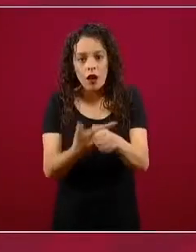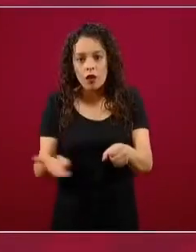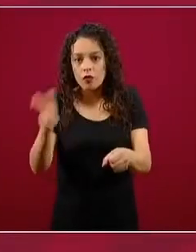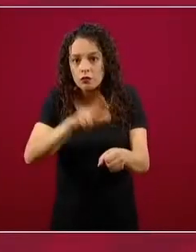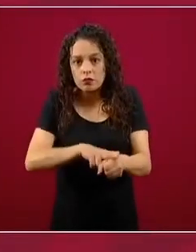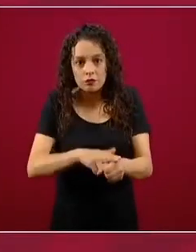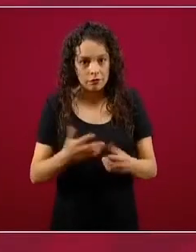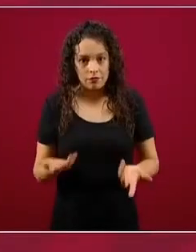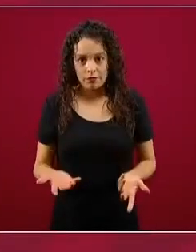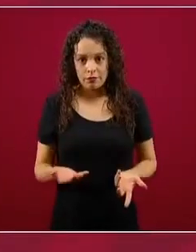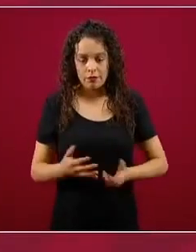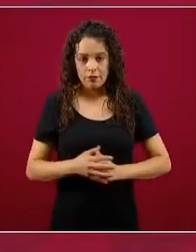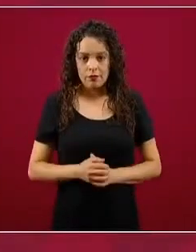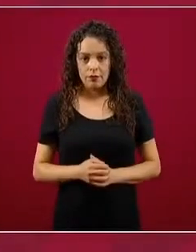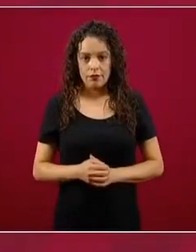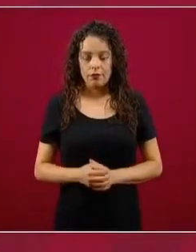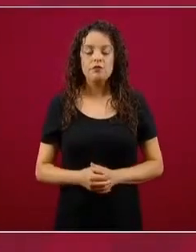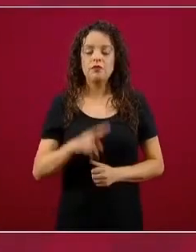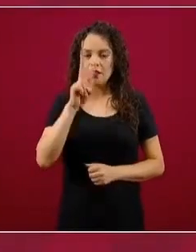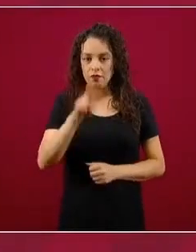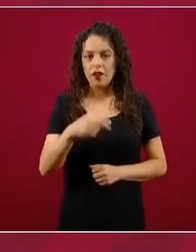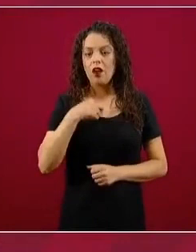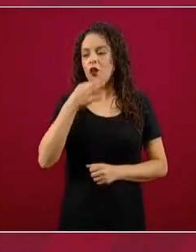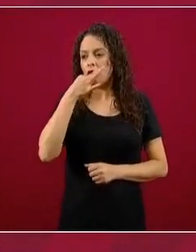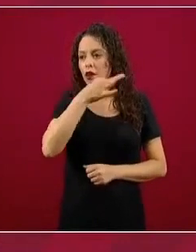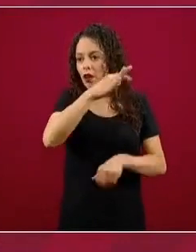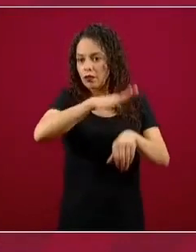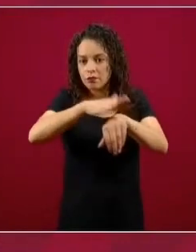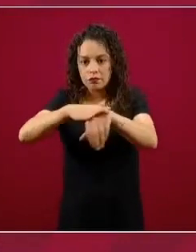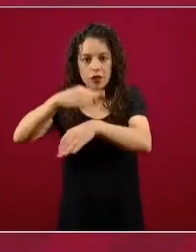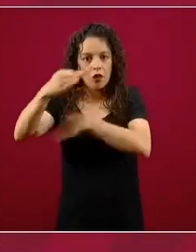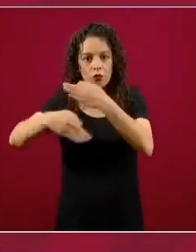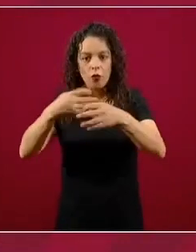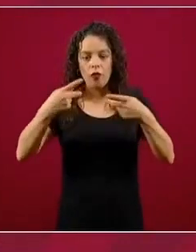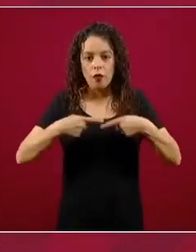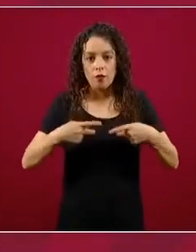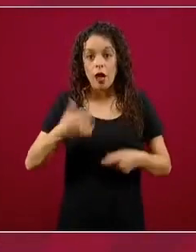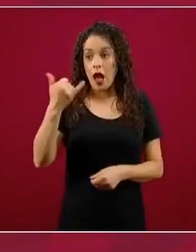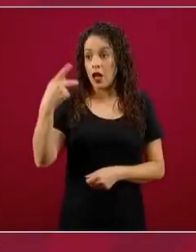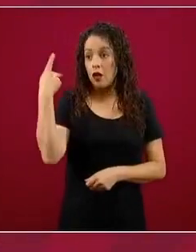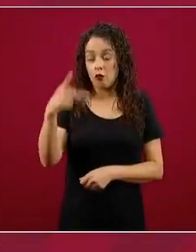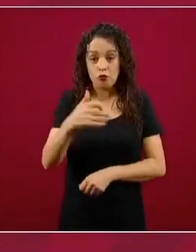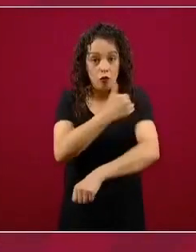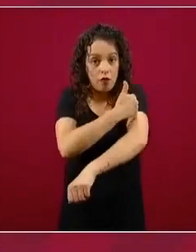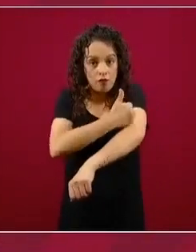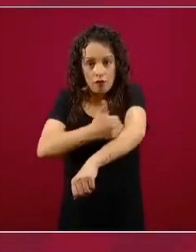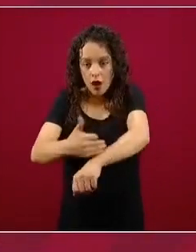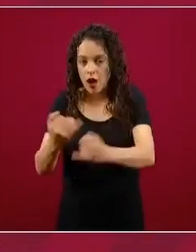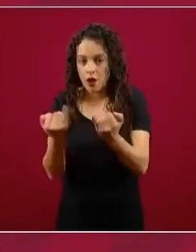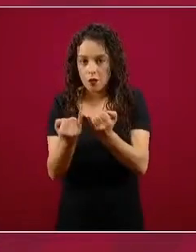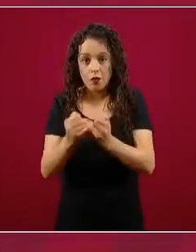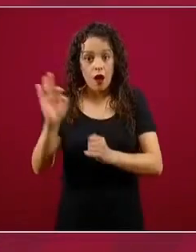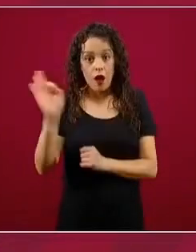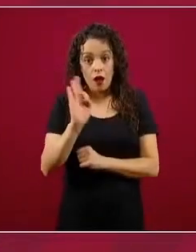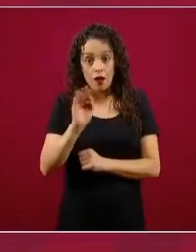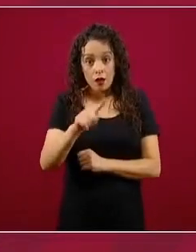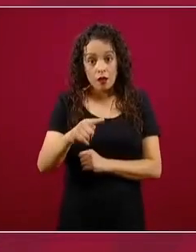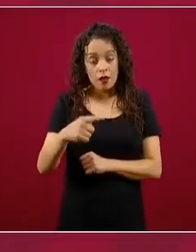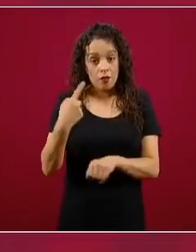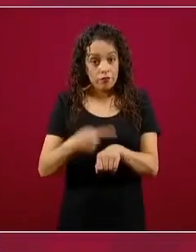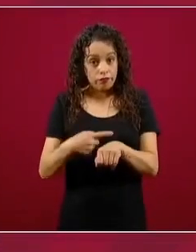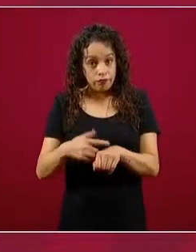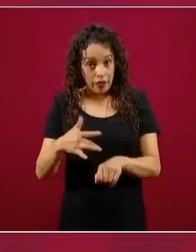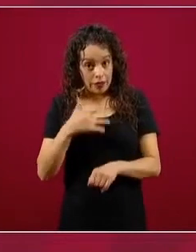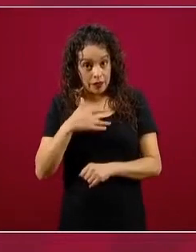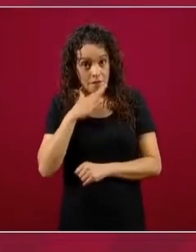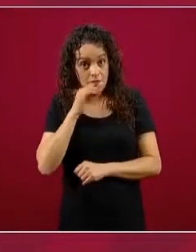son legítimas, pero invitamos a la población, invitamos a los familiares de las personas que pudieran enfermar de COVID, que